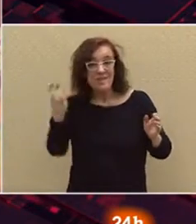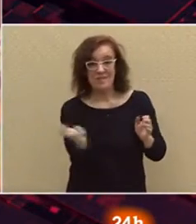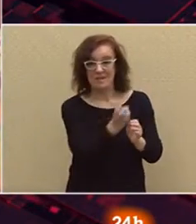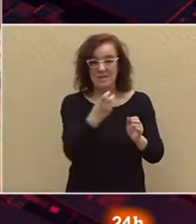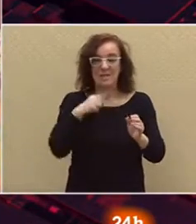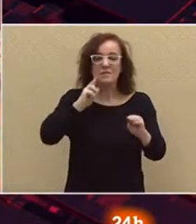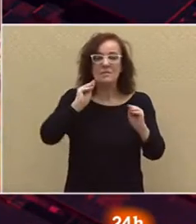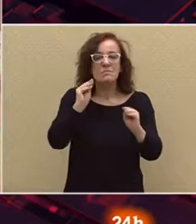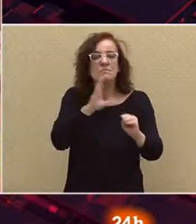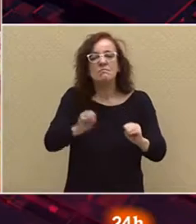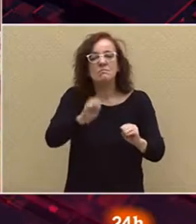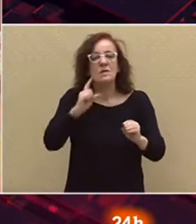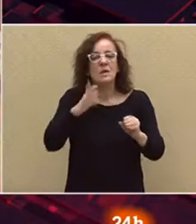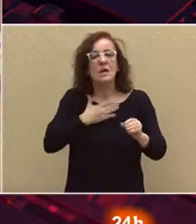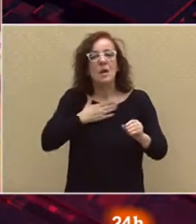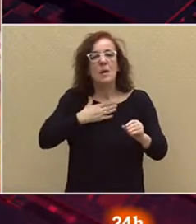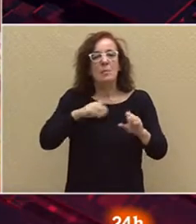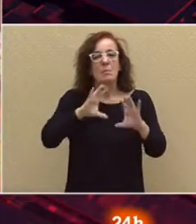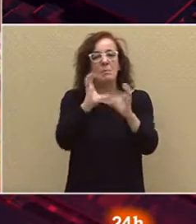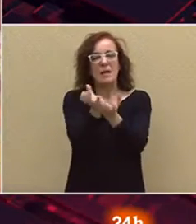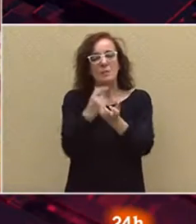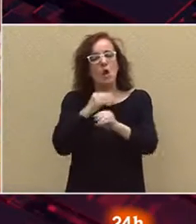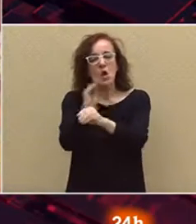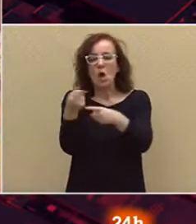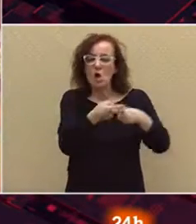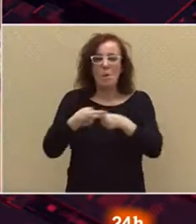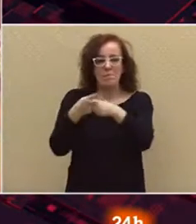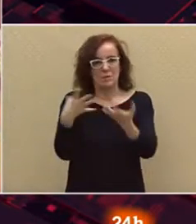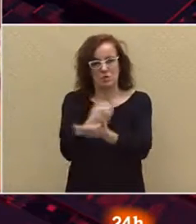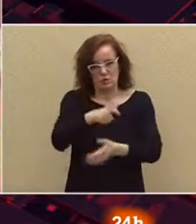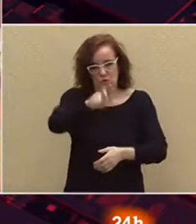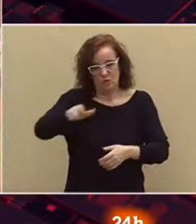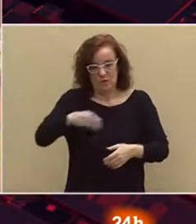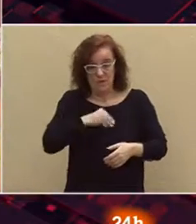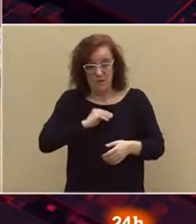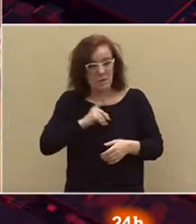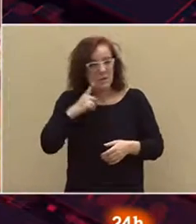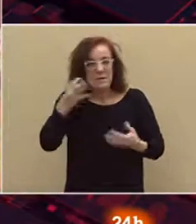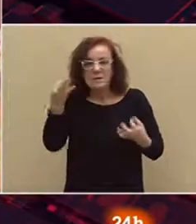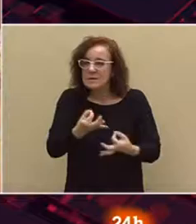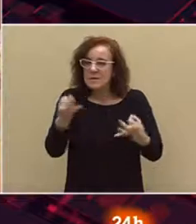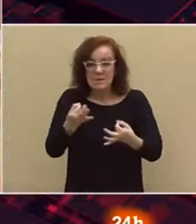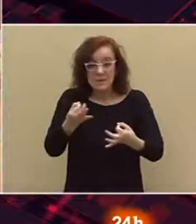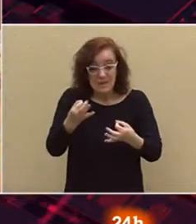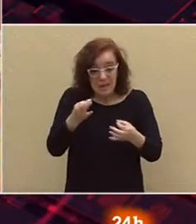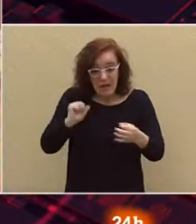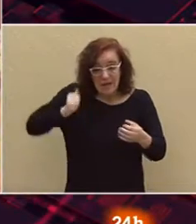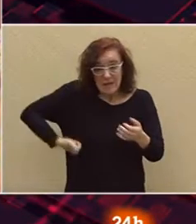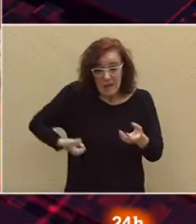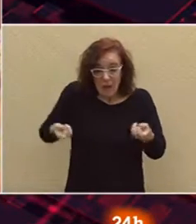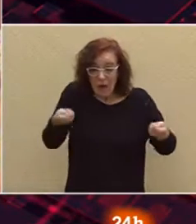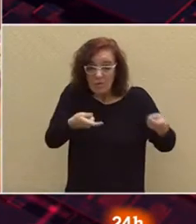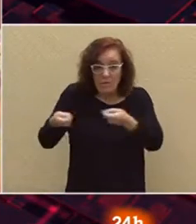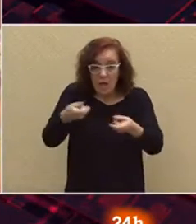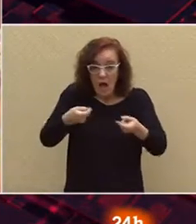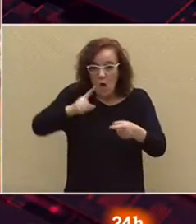extraordinario patrimonio que compartimos todos los españoles. Es precisamente esa riqueza cultural